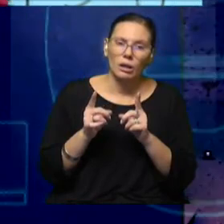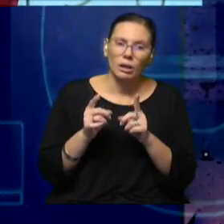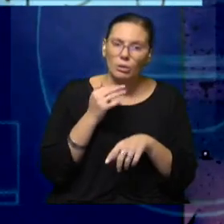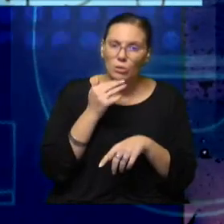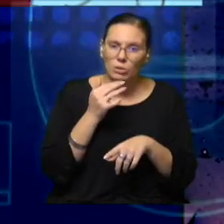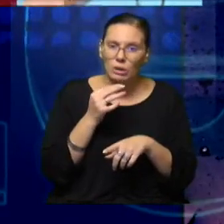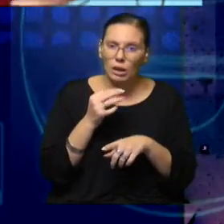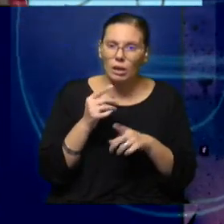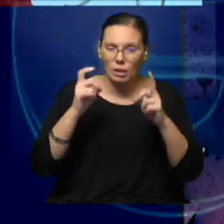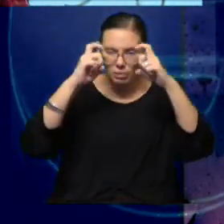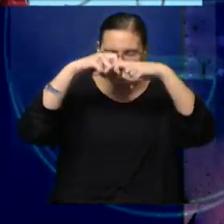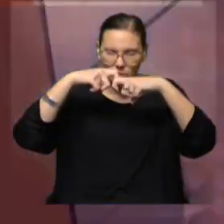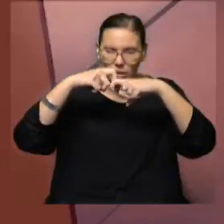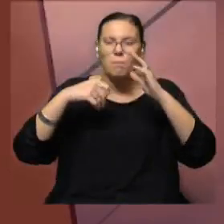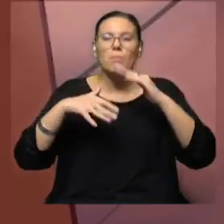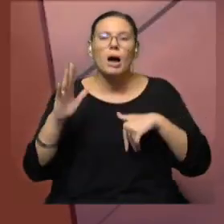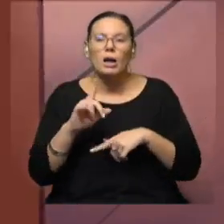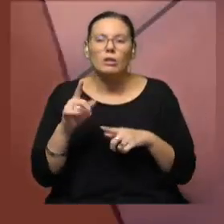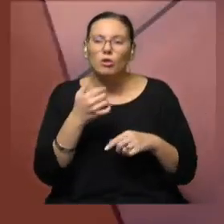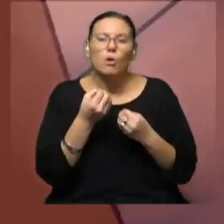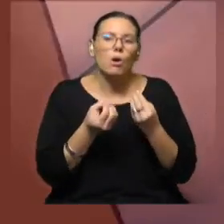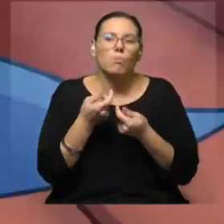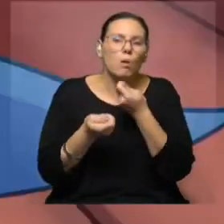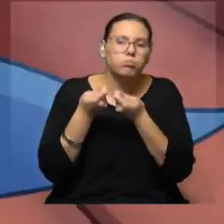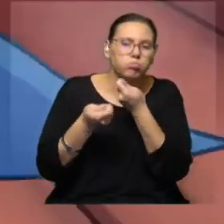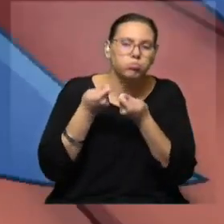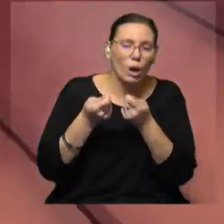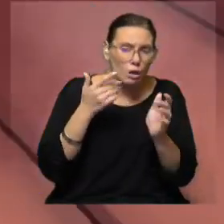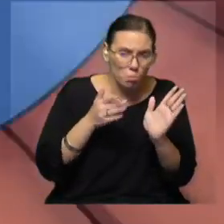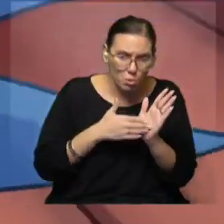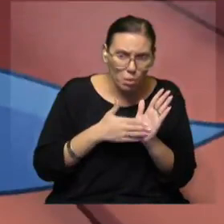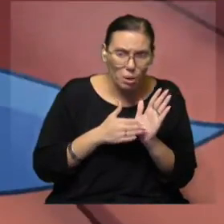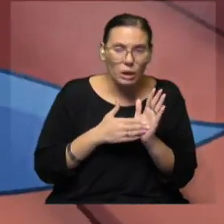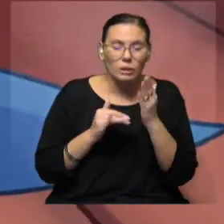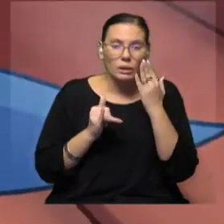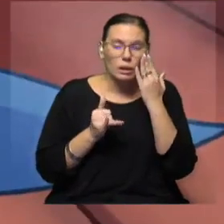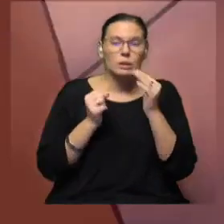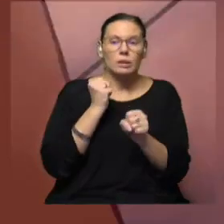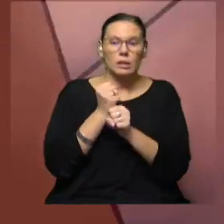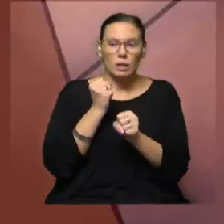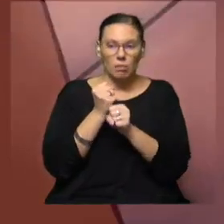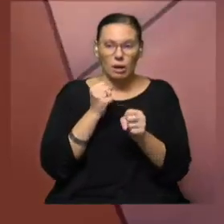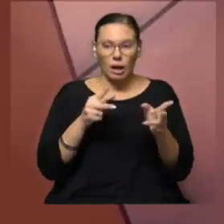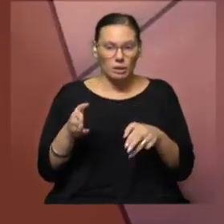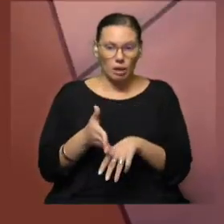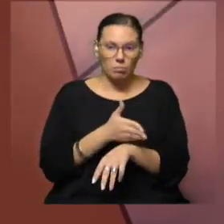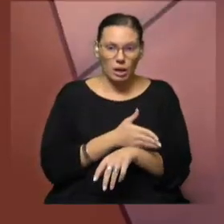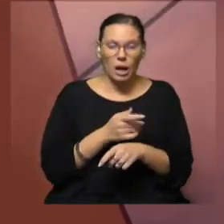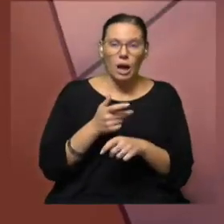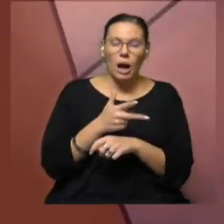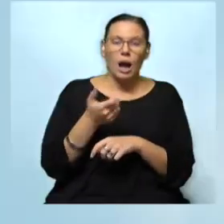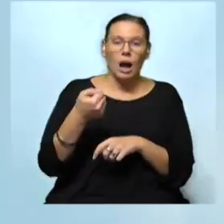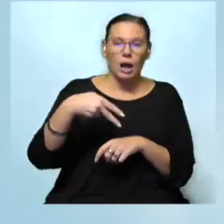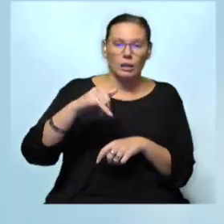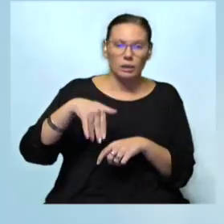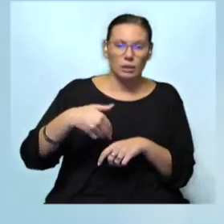el ceño se le tiene que fruncir más, no está dando, ¿cómo es? ¿Hay pruebas de eso? Claro, eso se trabaja en la etapa que comentaba antes, que es de Animatic, que es una